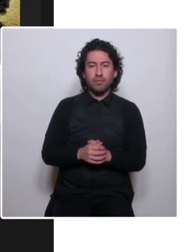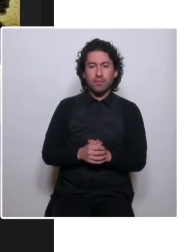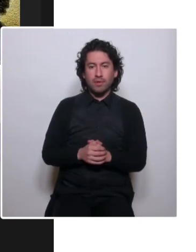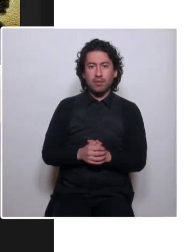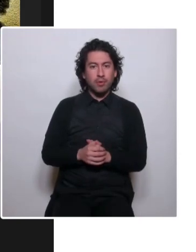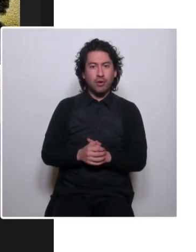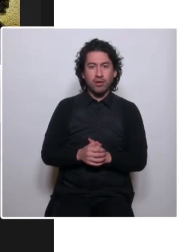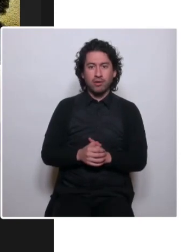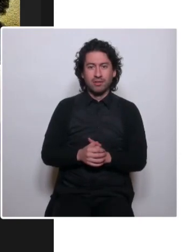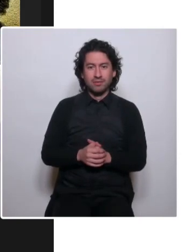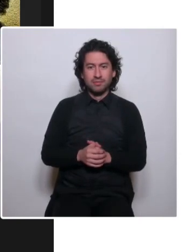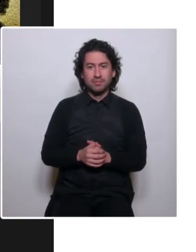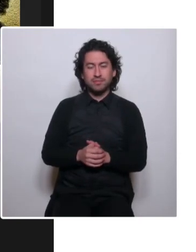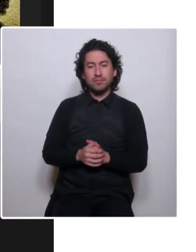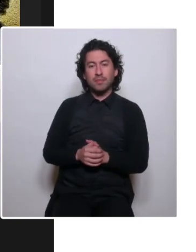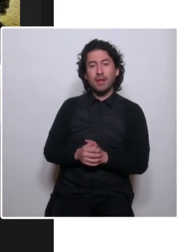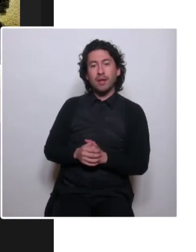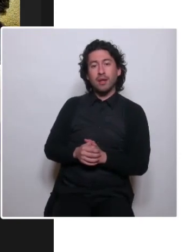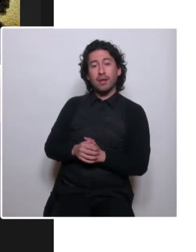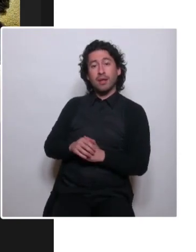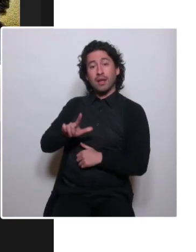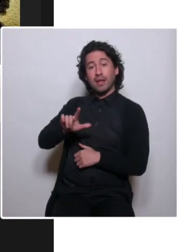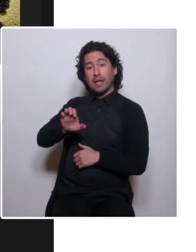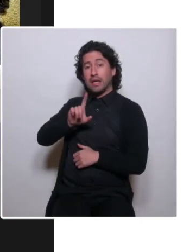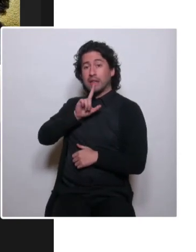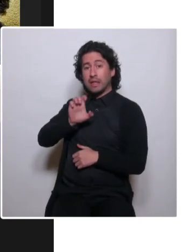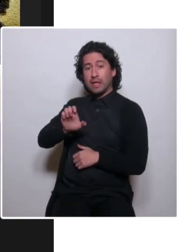Convencional Margarita Letelier. A